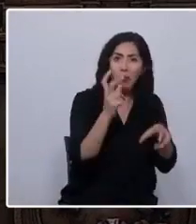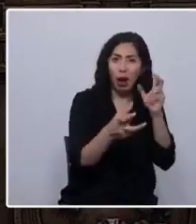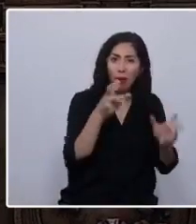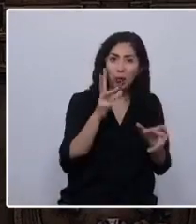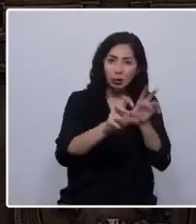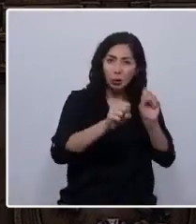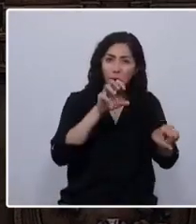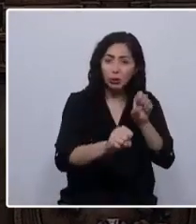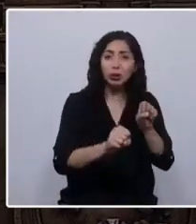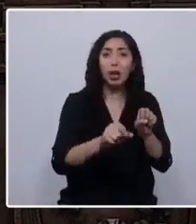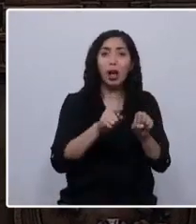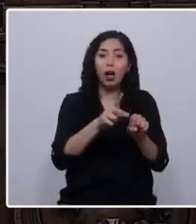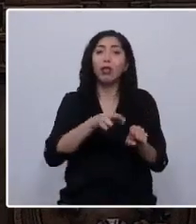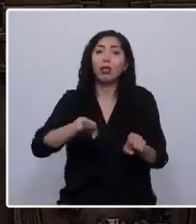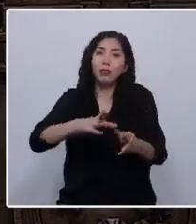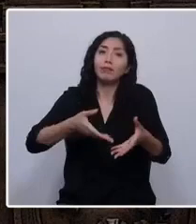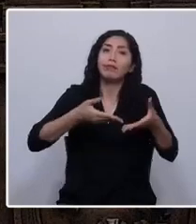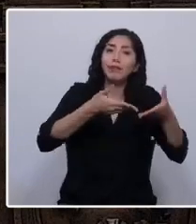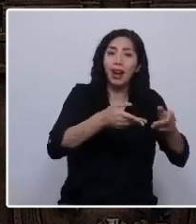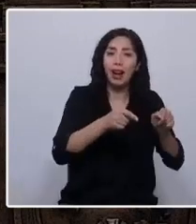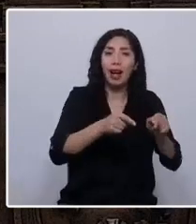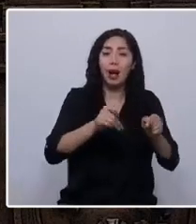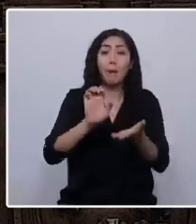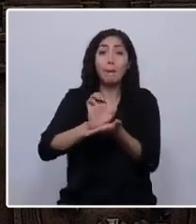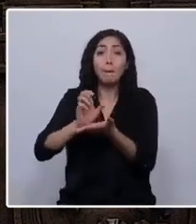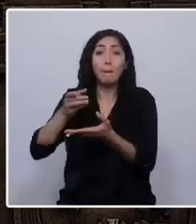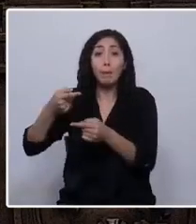Plurinacionalidad es la restitución del territorio ancestral.